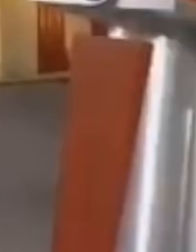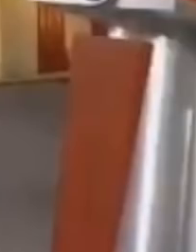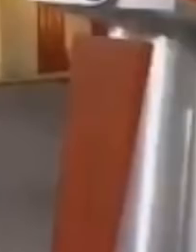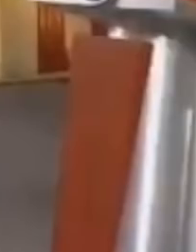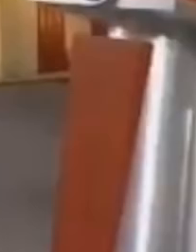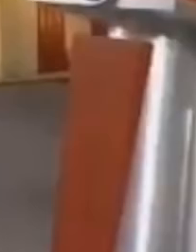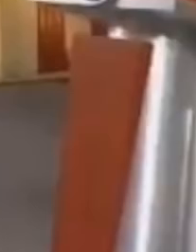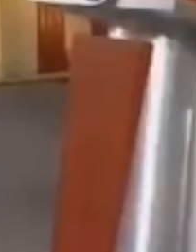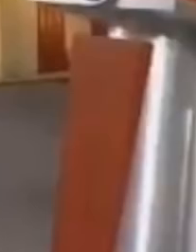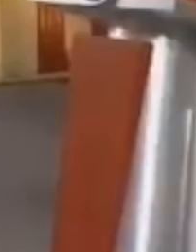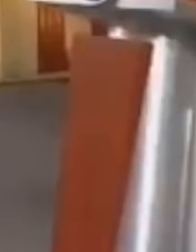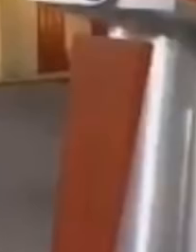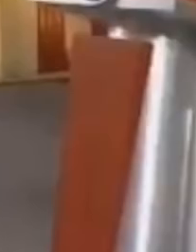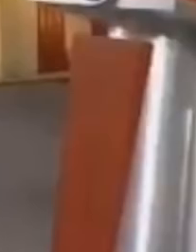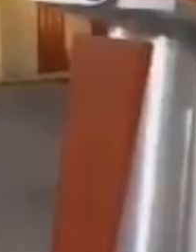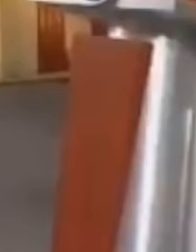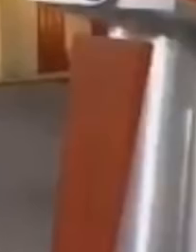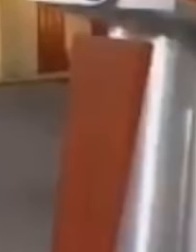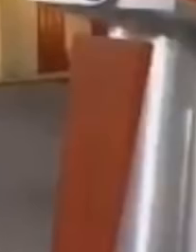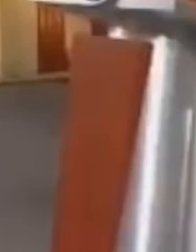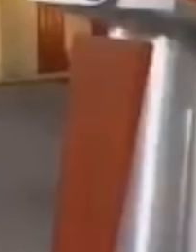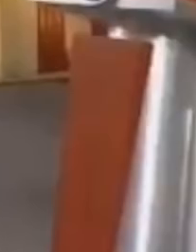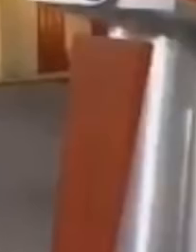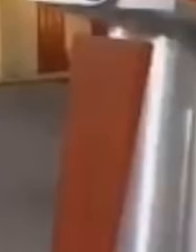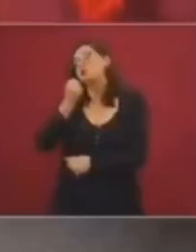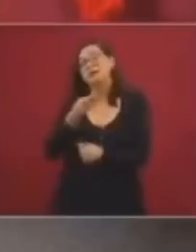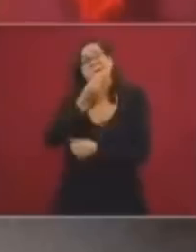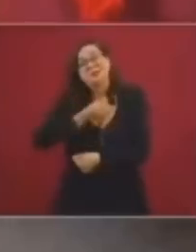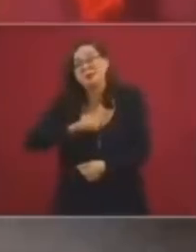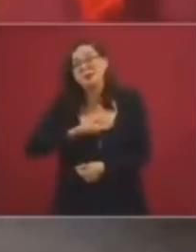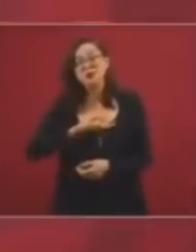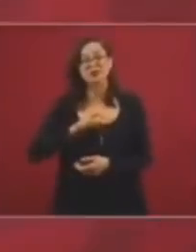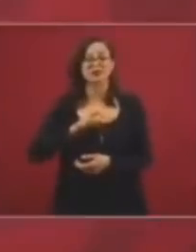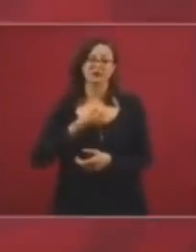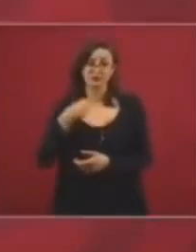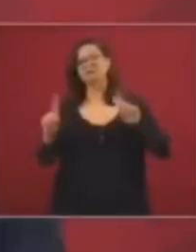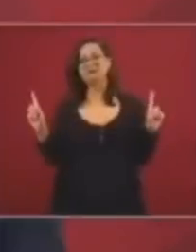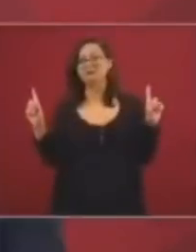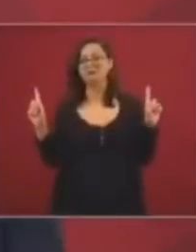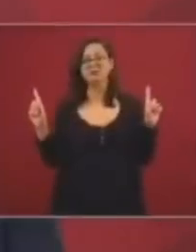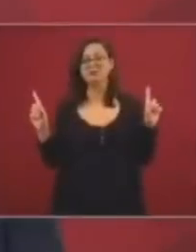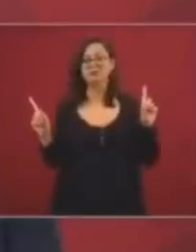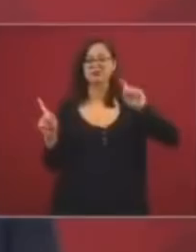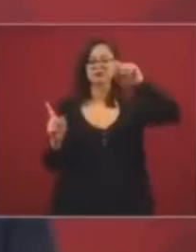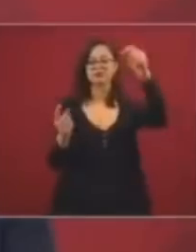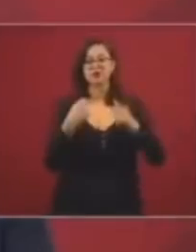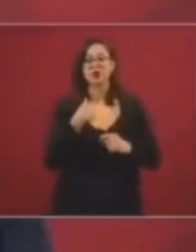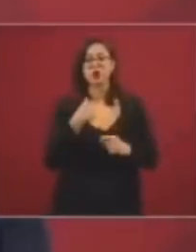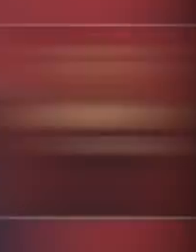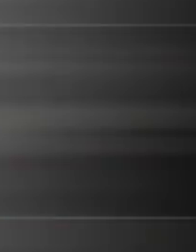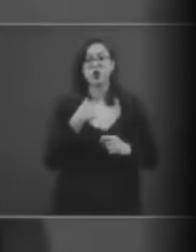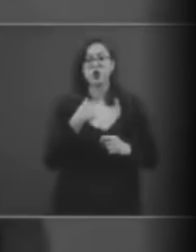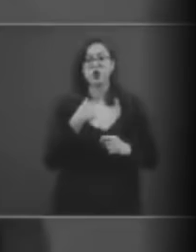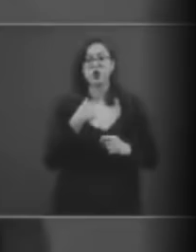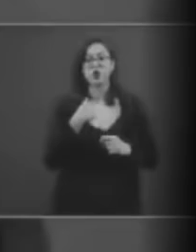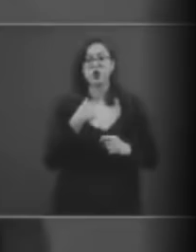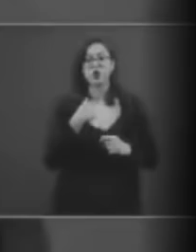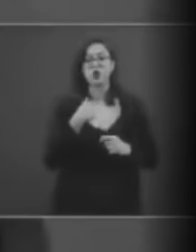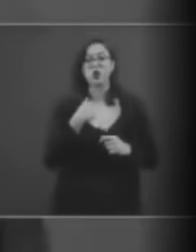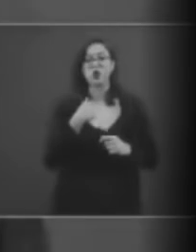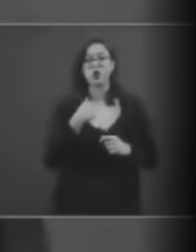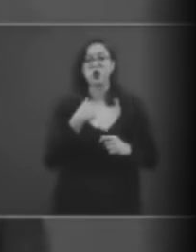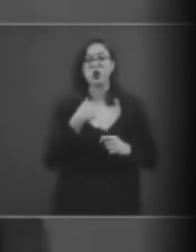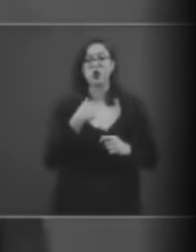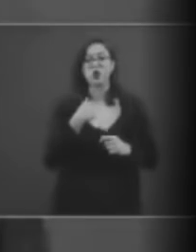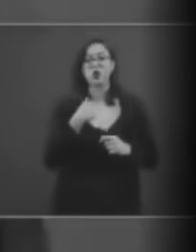que hay gente que sí que, mira, oye, consigue hacer algo. Entonces, yo no creo en eso. Yo creo que todos tenemos derecho.